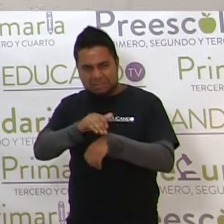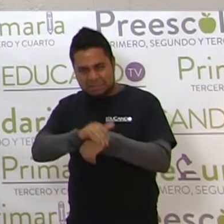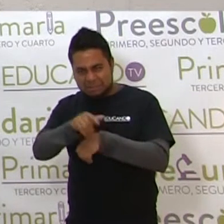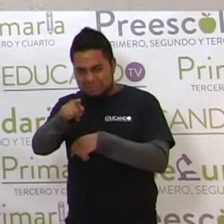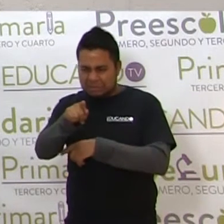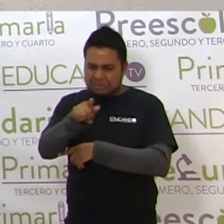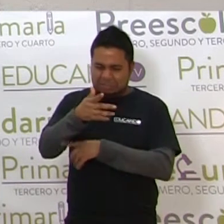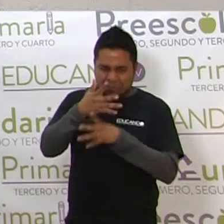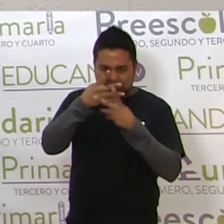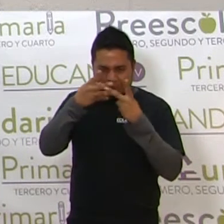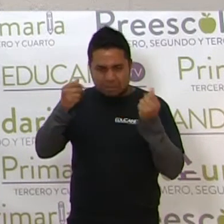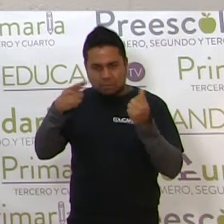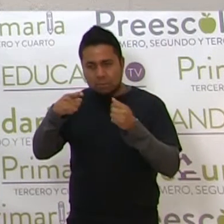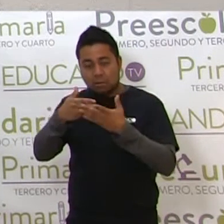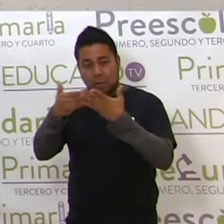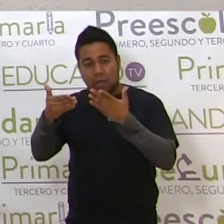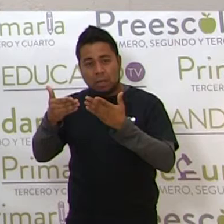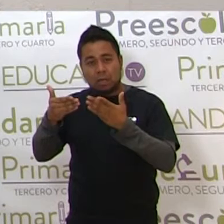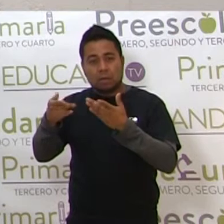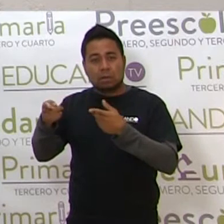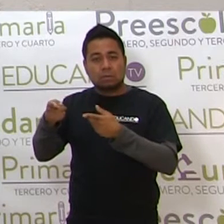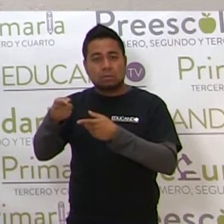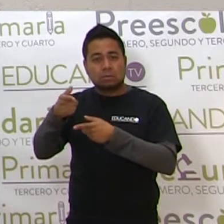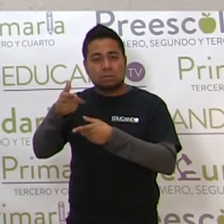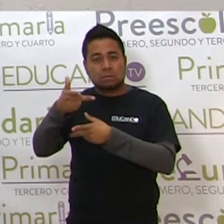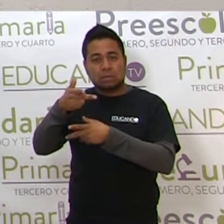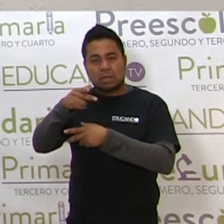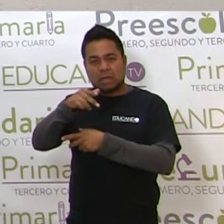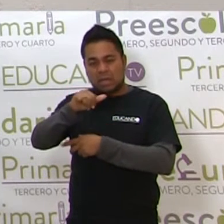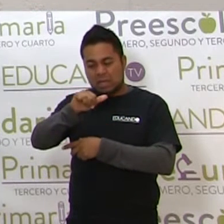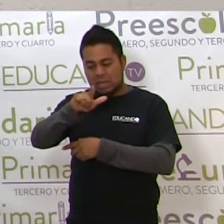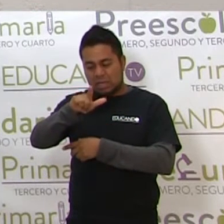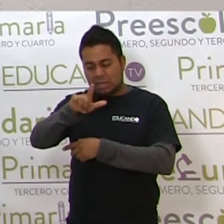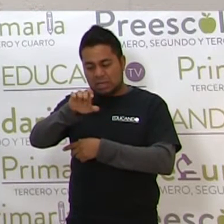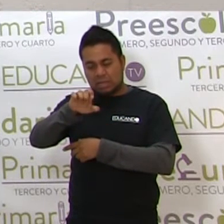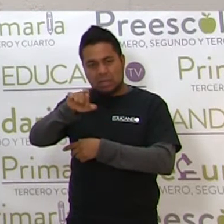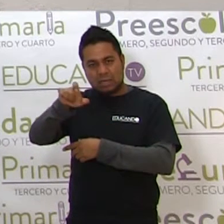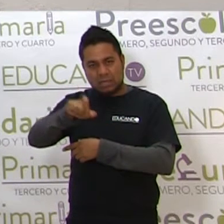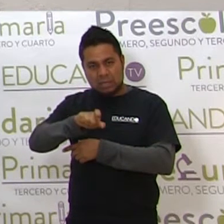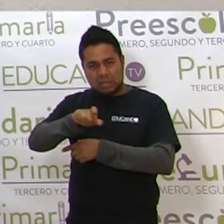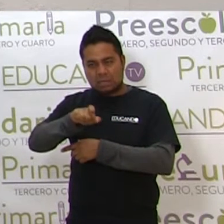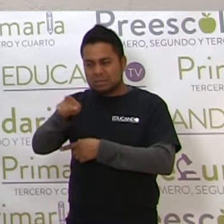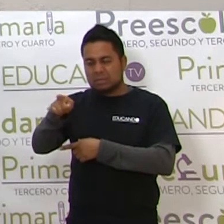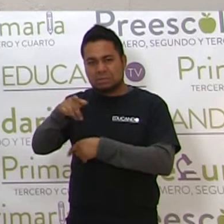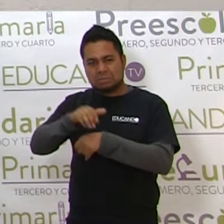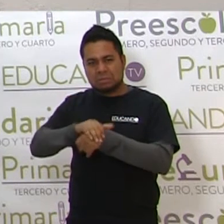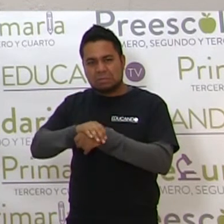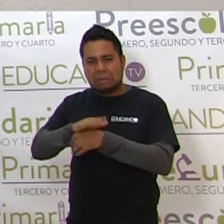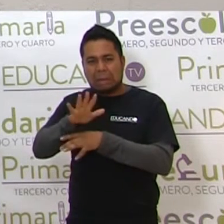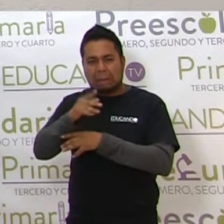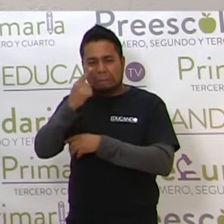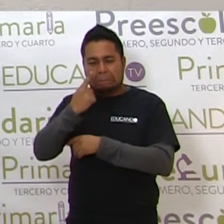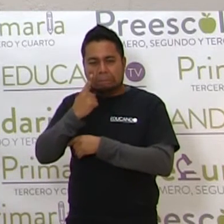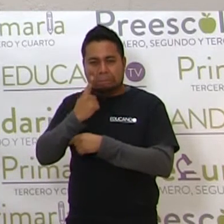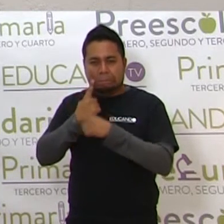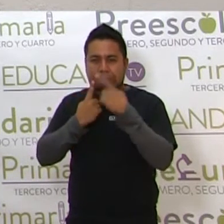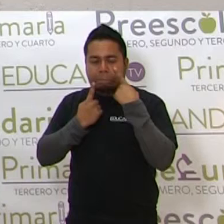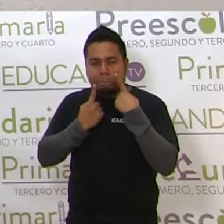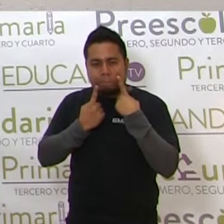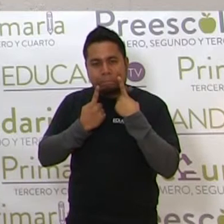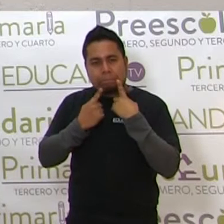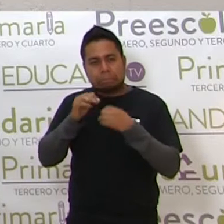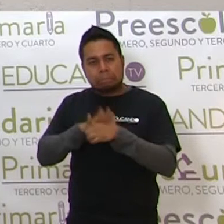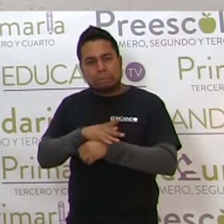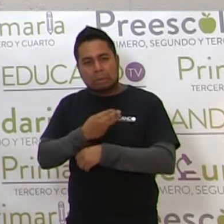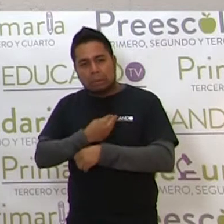pero el que se nos enfermó feo fue nuestro camarógrafo alexi anda así hasta con las lagrimitas en los ojos de